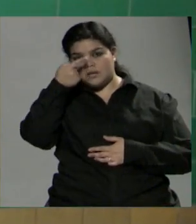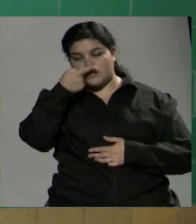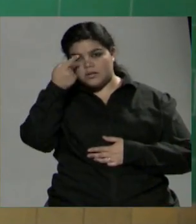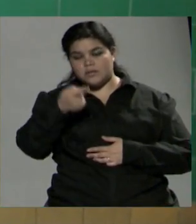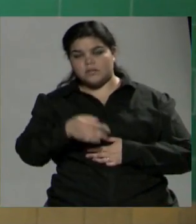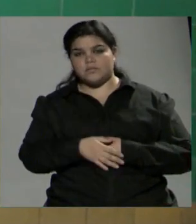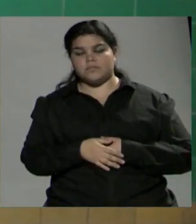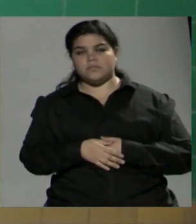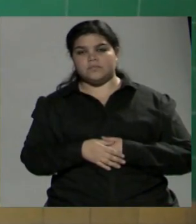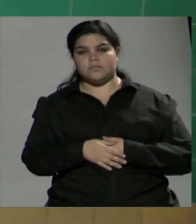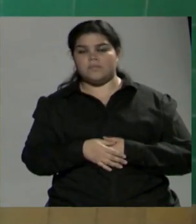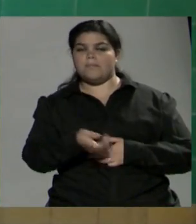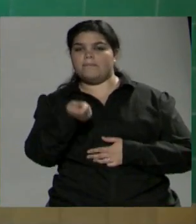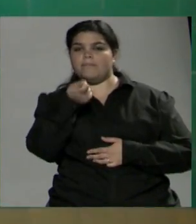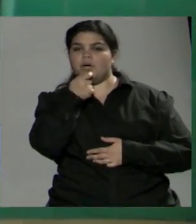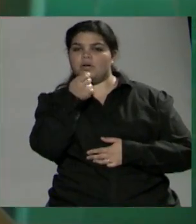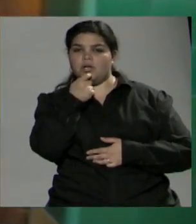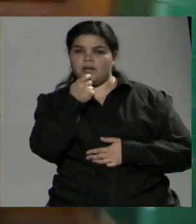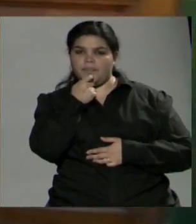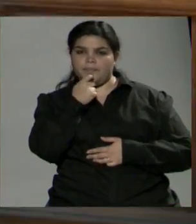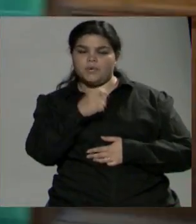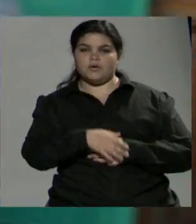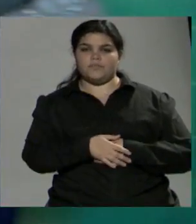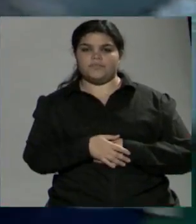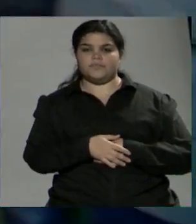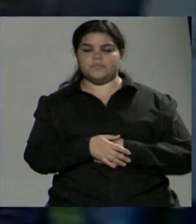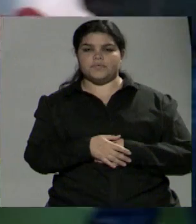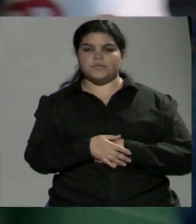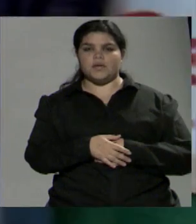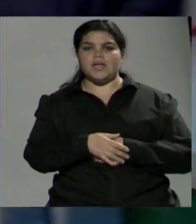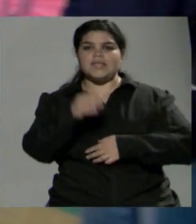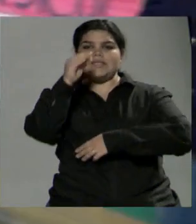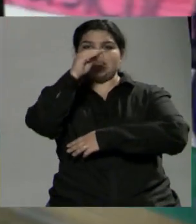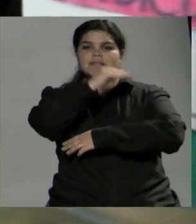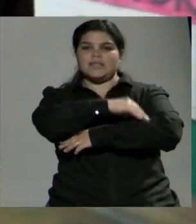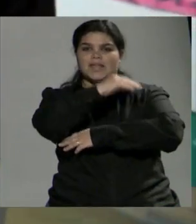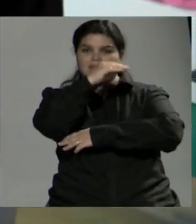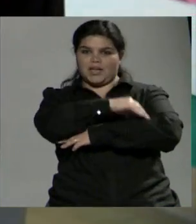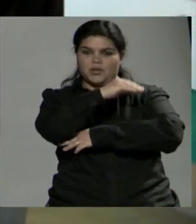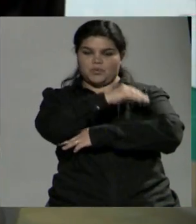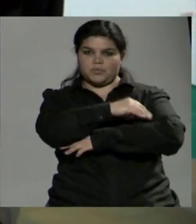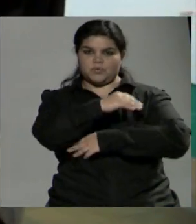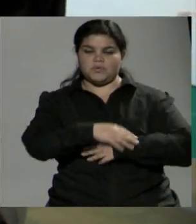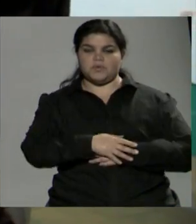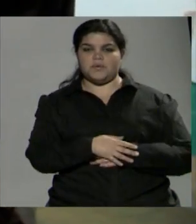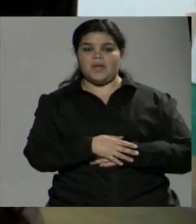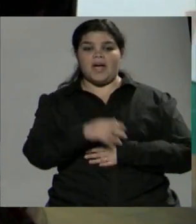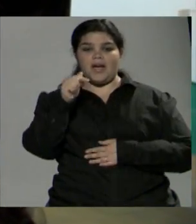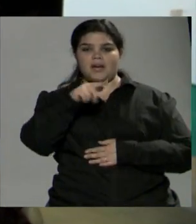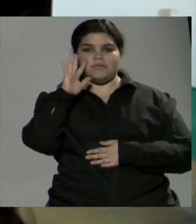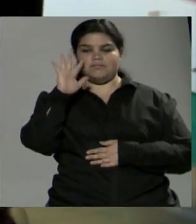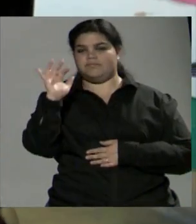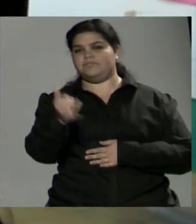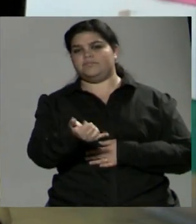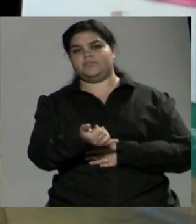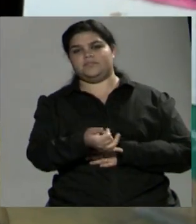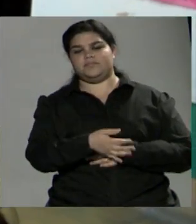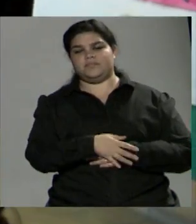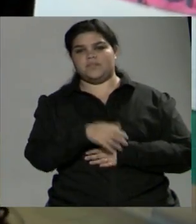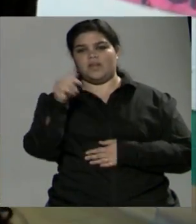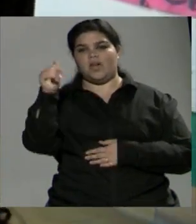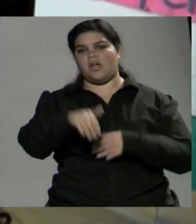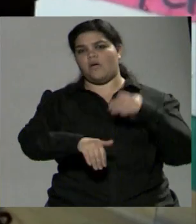pero que va mostrando cómo Cambiemos de alguna manera se ha transformado en una suerte